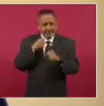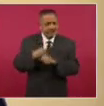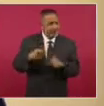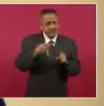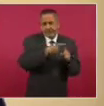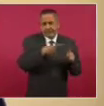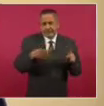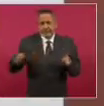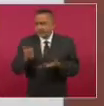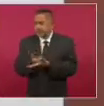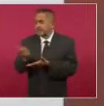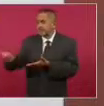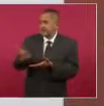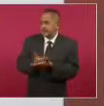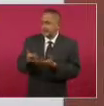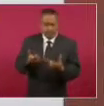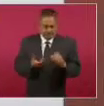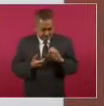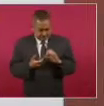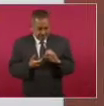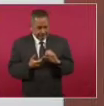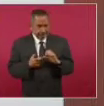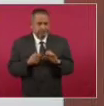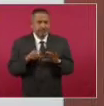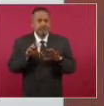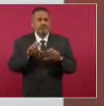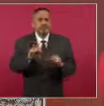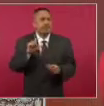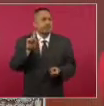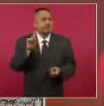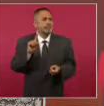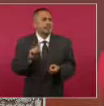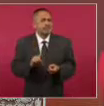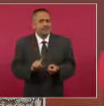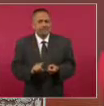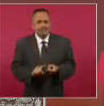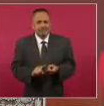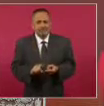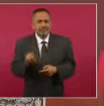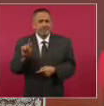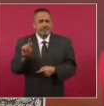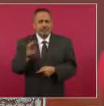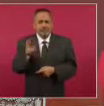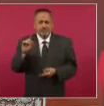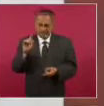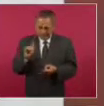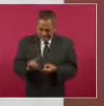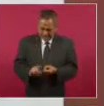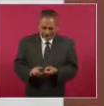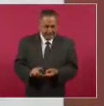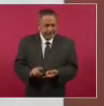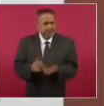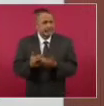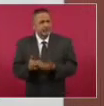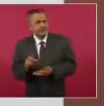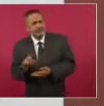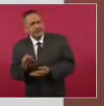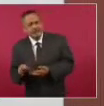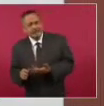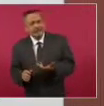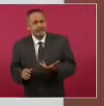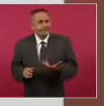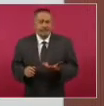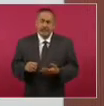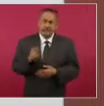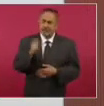de los trabajadores se redujo hasta en un 70%. La justificación de esta